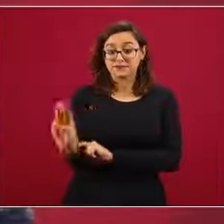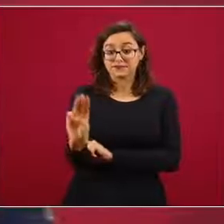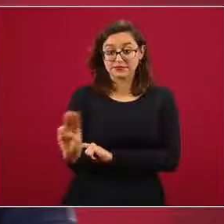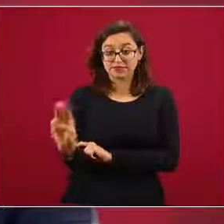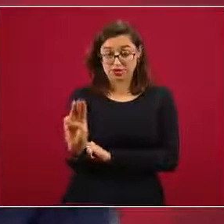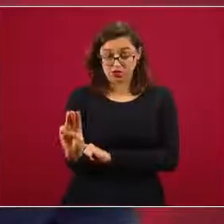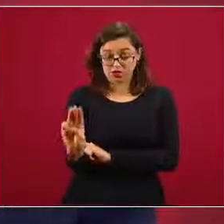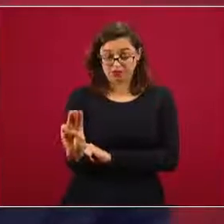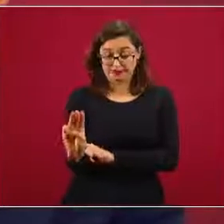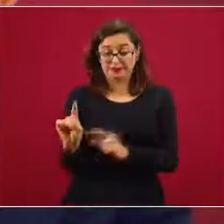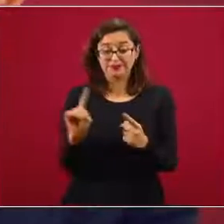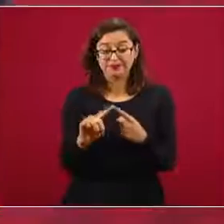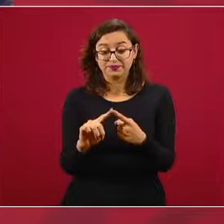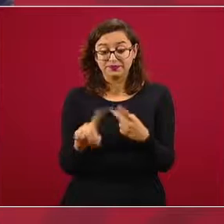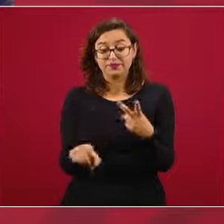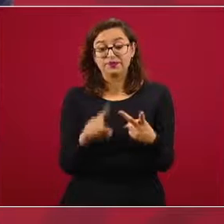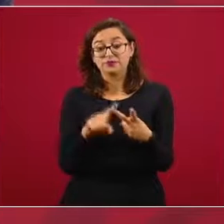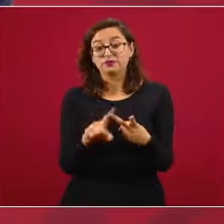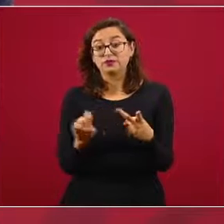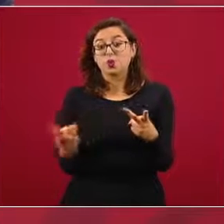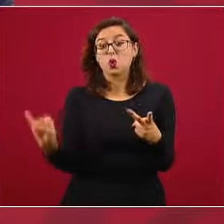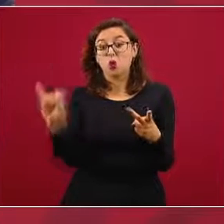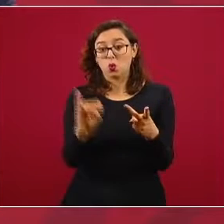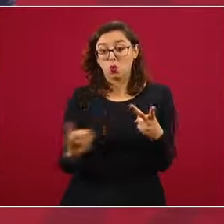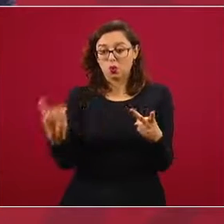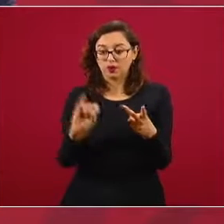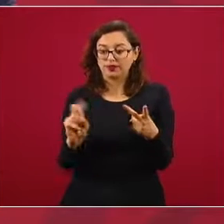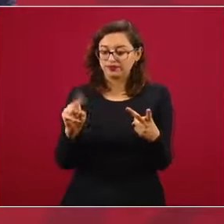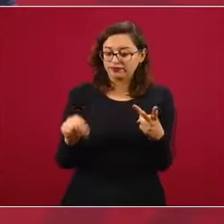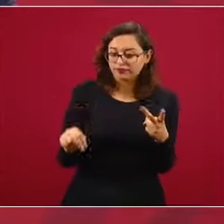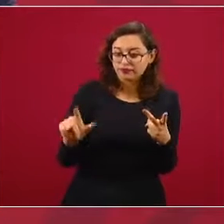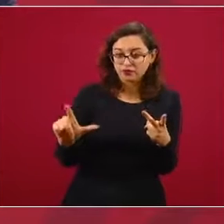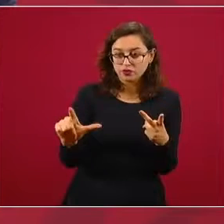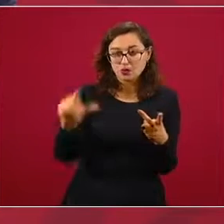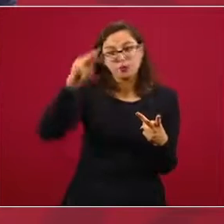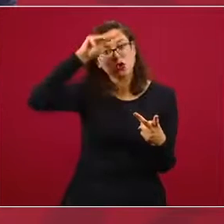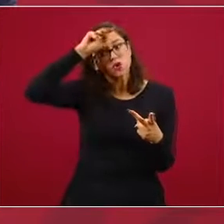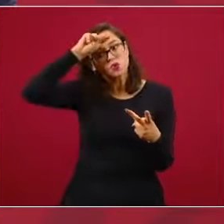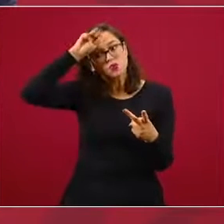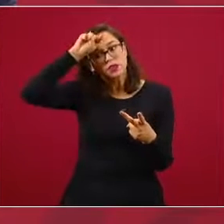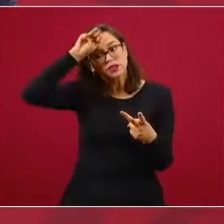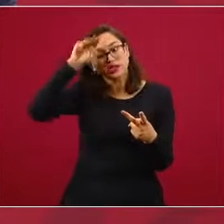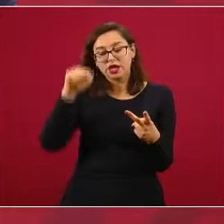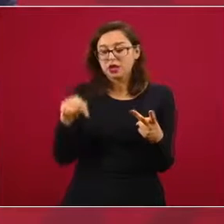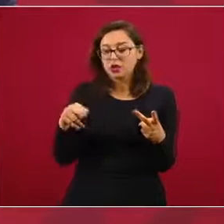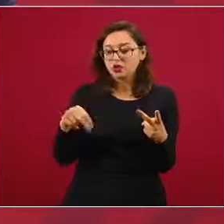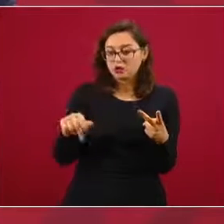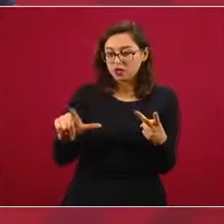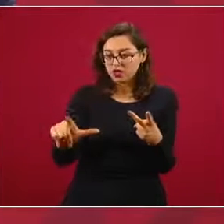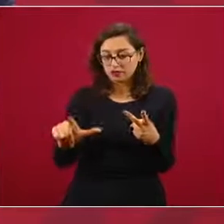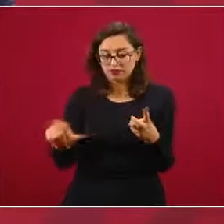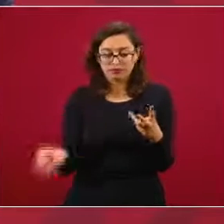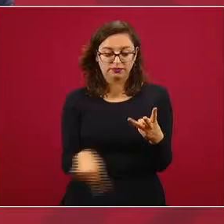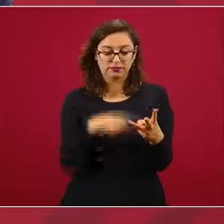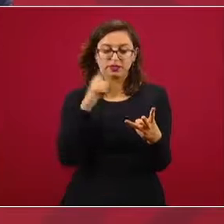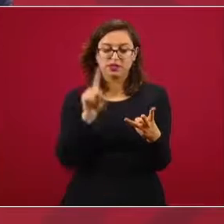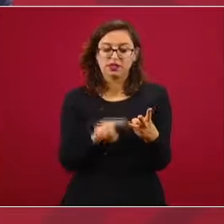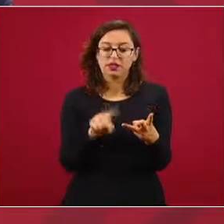El jueves voy a estar en Nuevo León, en Monterrey, y el viernes